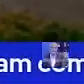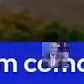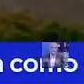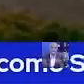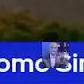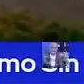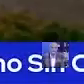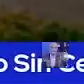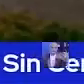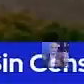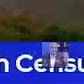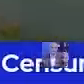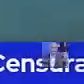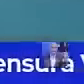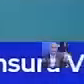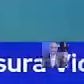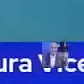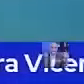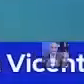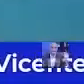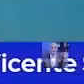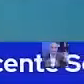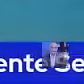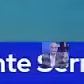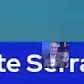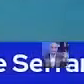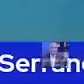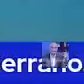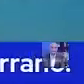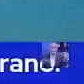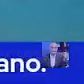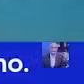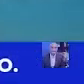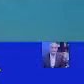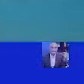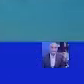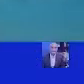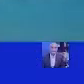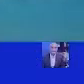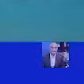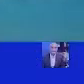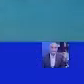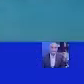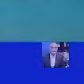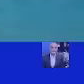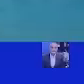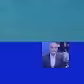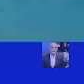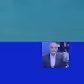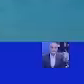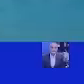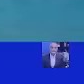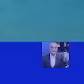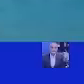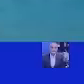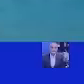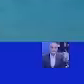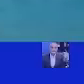personal mejoró en los 2 últimos meses del año al pasar del 27 al 34% entre octubre y noviembre y